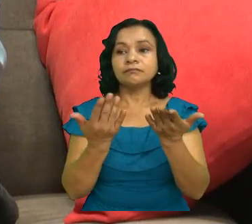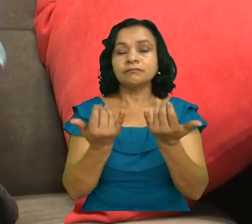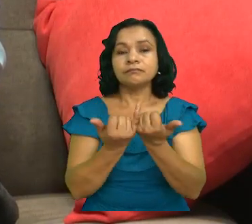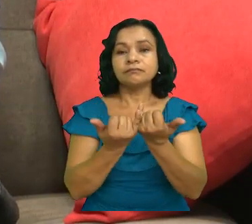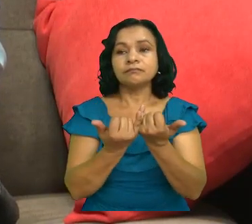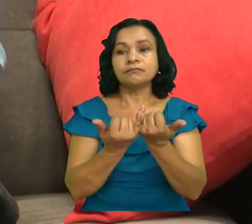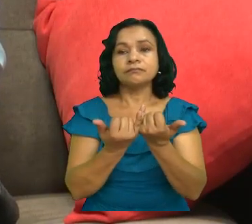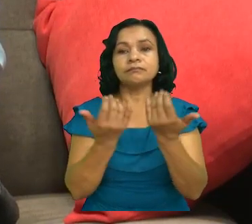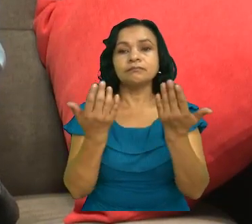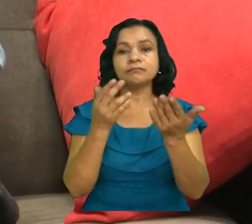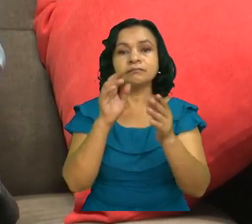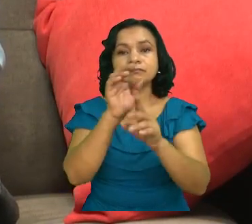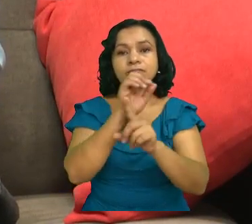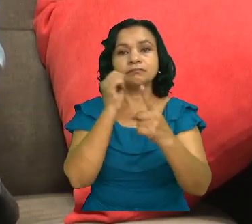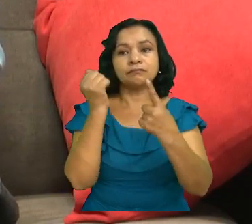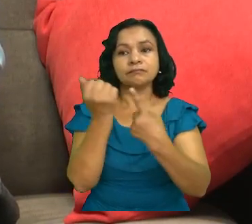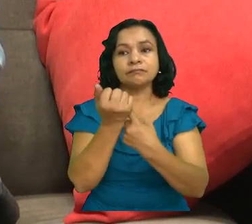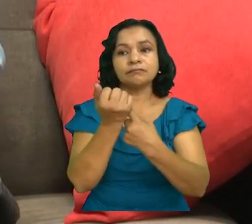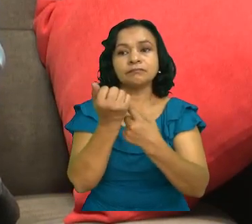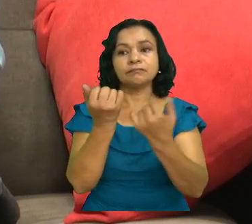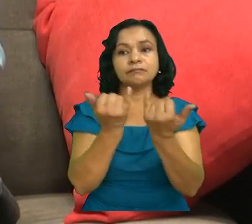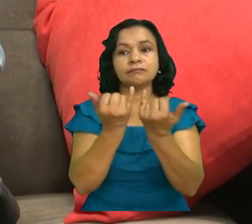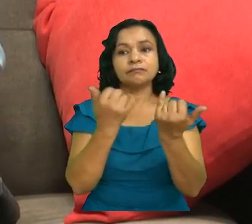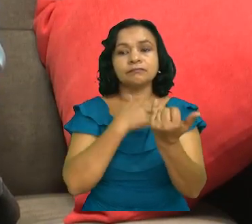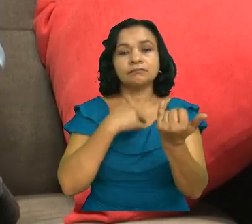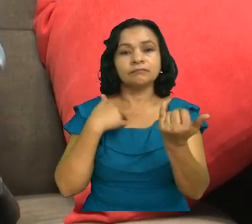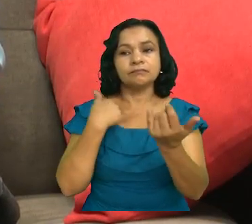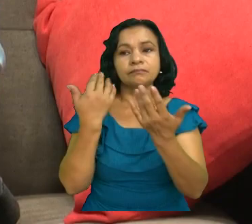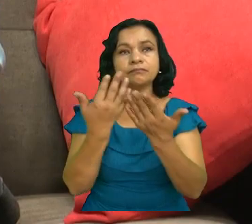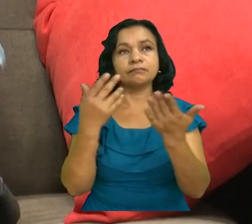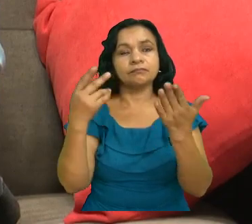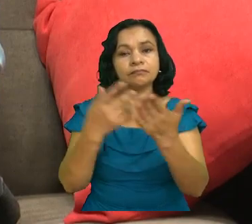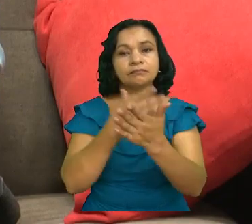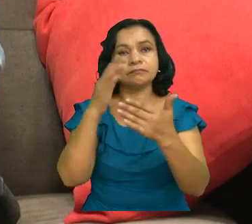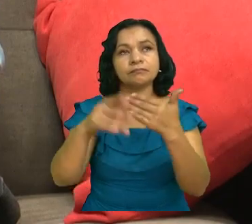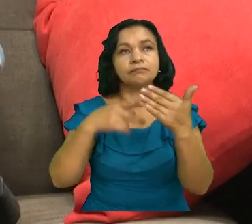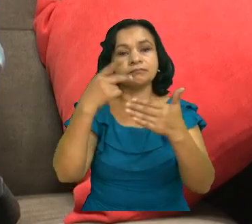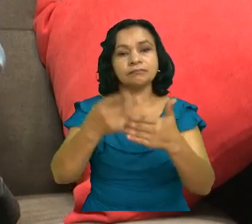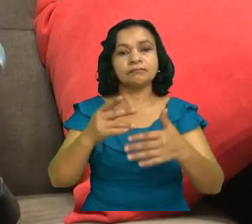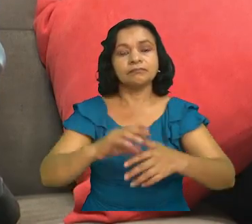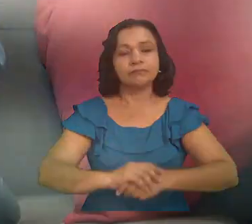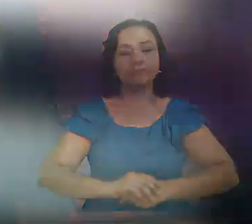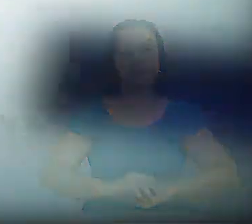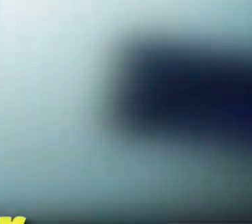canal parlamentario, el canal de la Asamblea Nacional. Estuvo con ustedes Elmer Marz y les esperamos en una nueva edición.